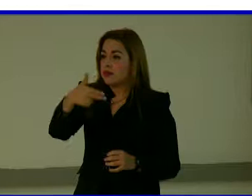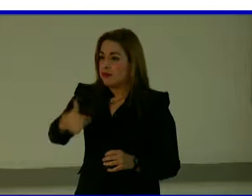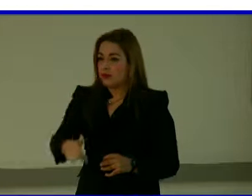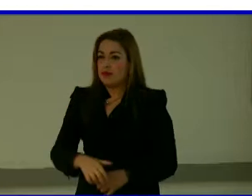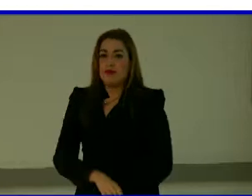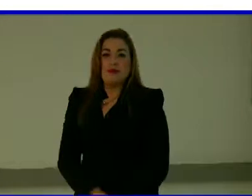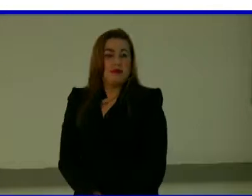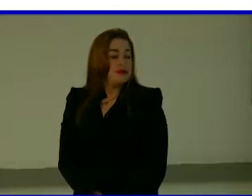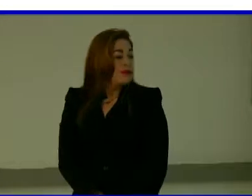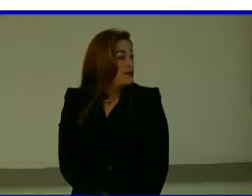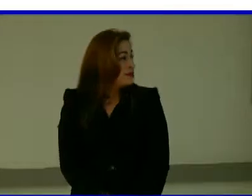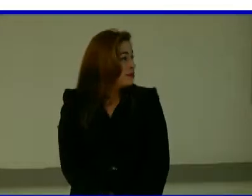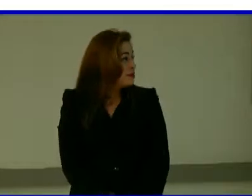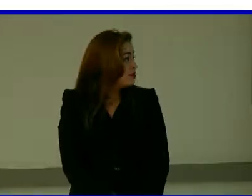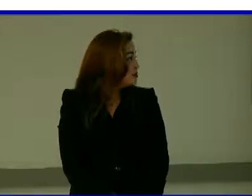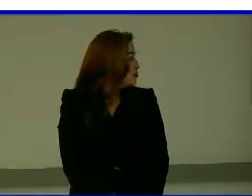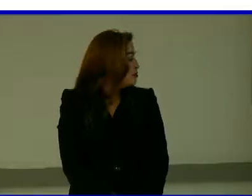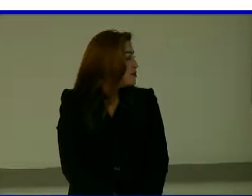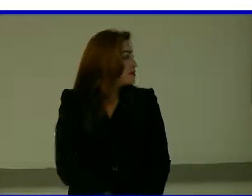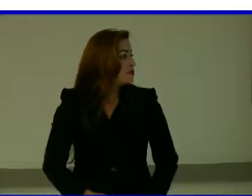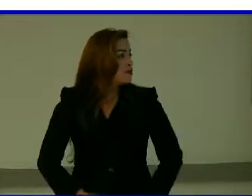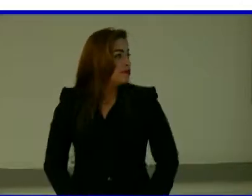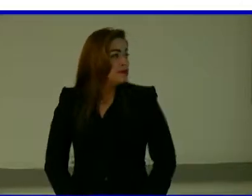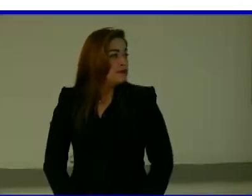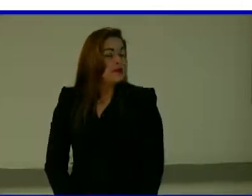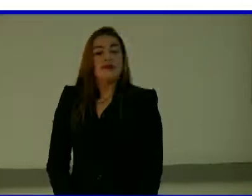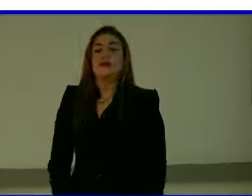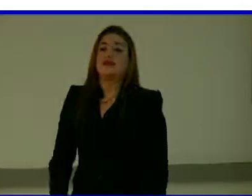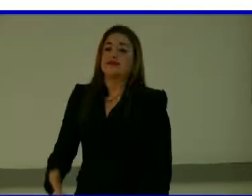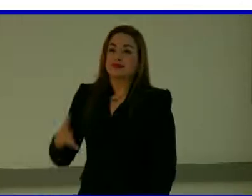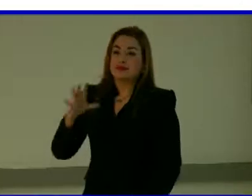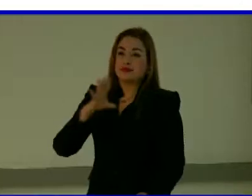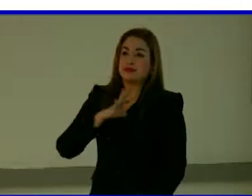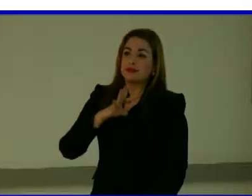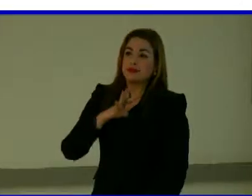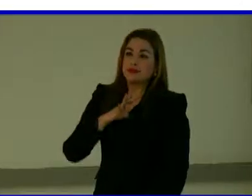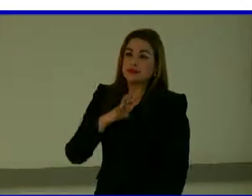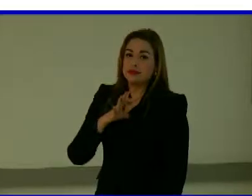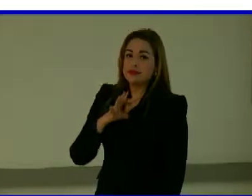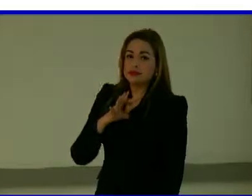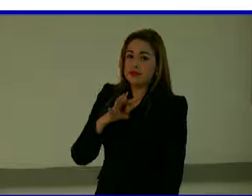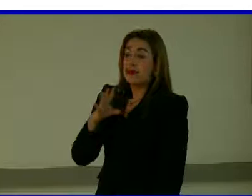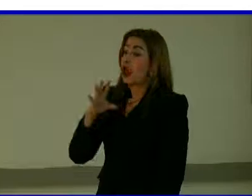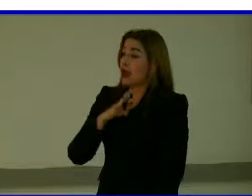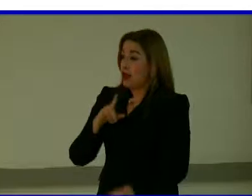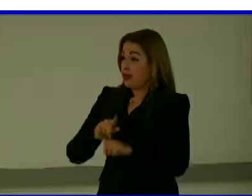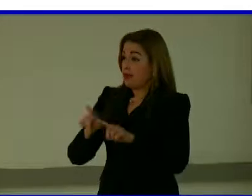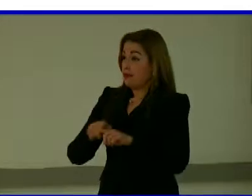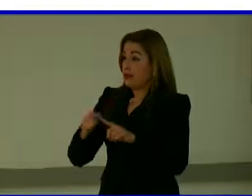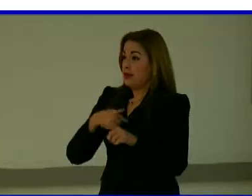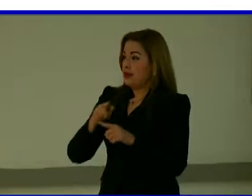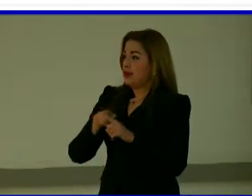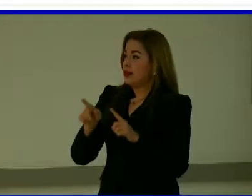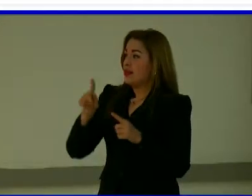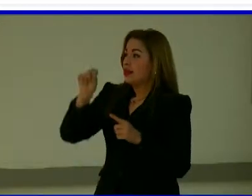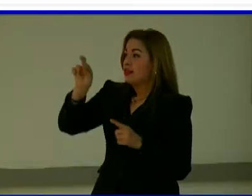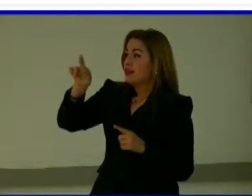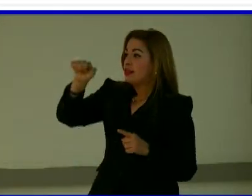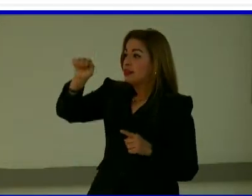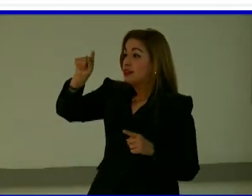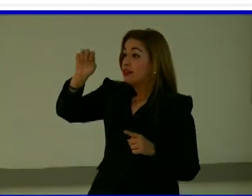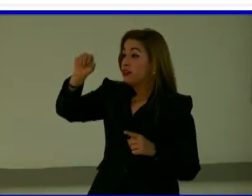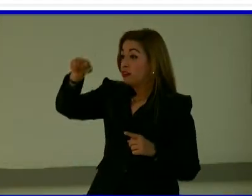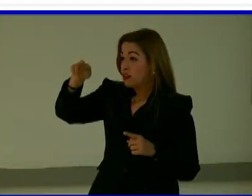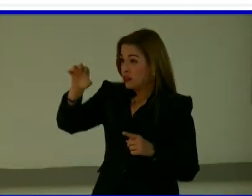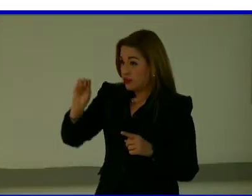Bueno, tenemos trastornos oposicional y desafiante, trastornos de lenguaje,